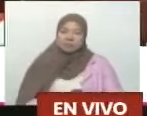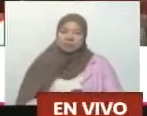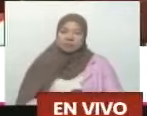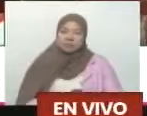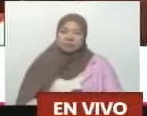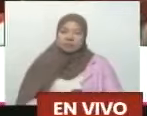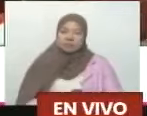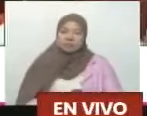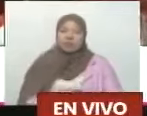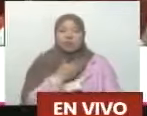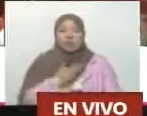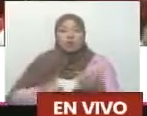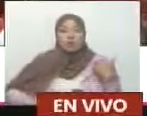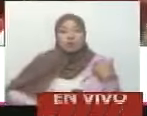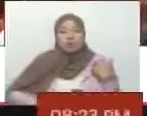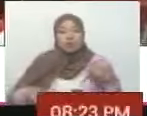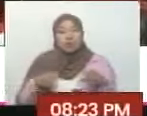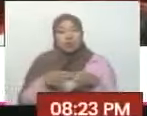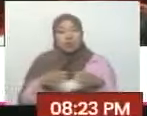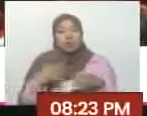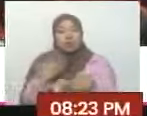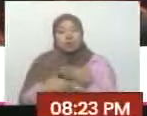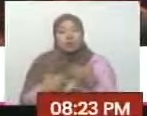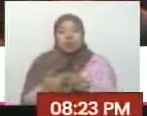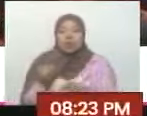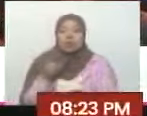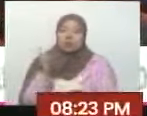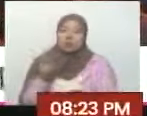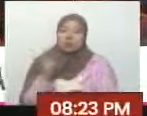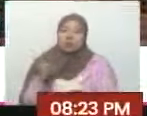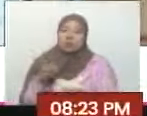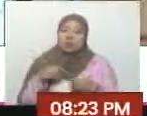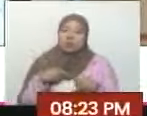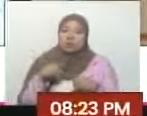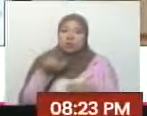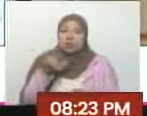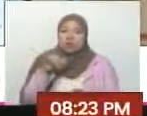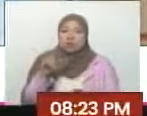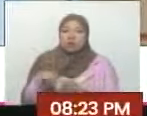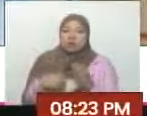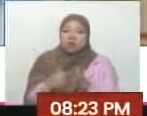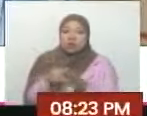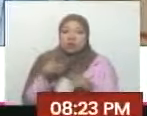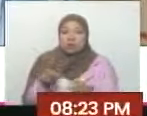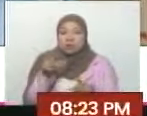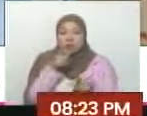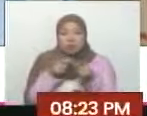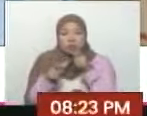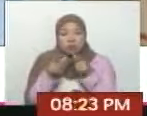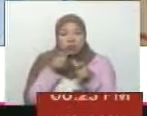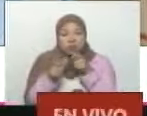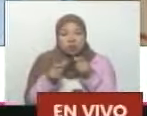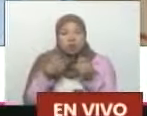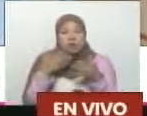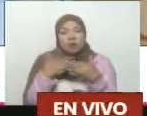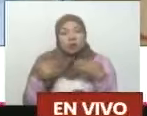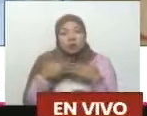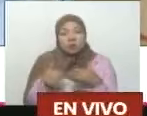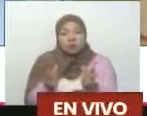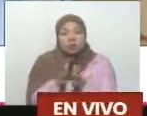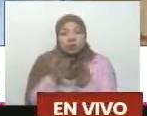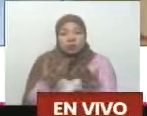la presidenta del Comando Sur en algún momento y habló de Bolivia y sus reservas de litio. A propósito de eso, quería preguntarle si no recomendar, presidente, la lectura